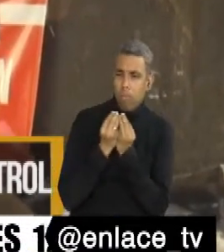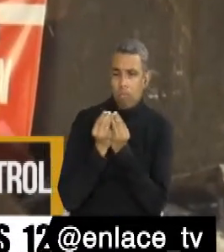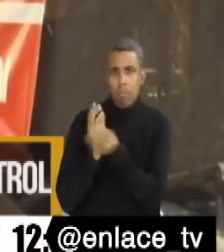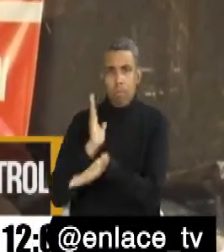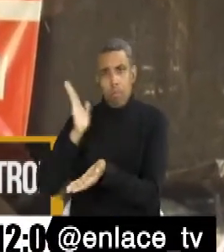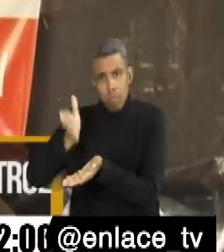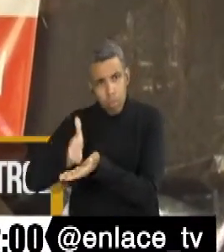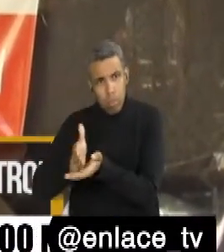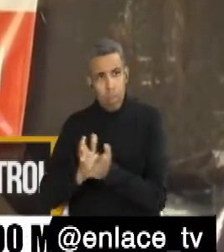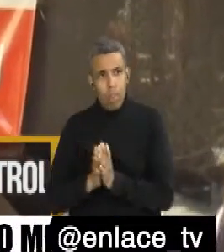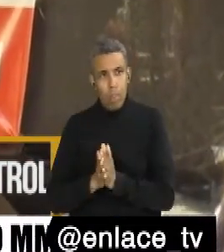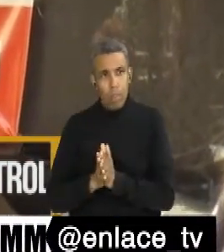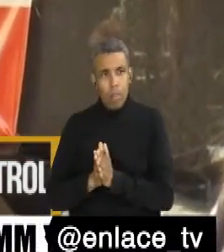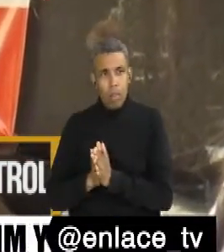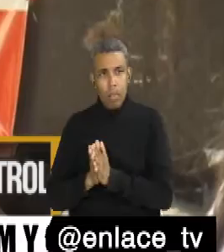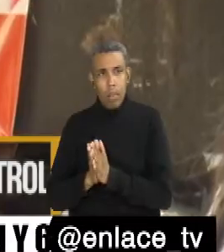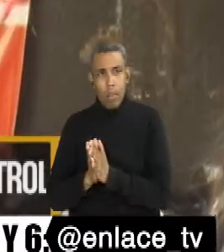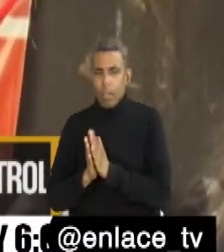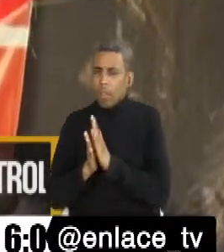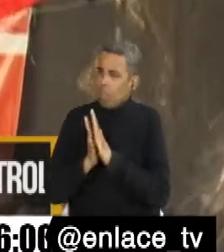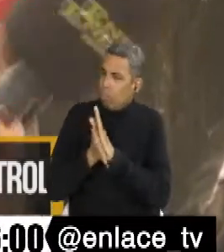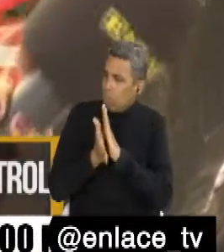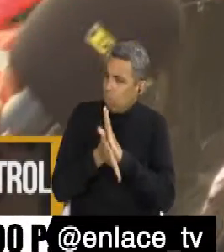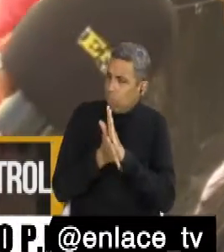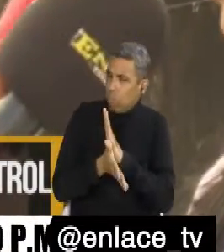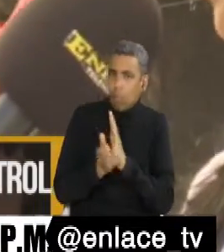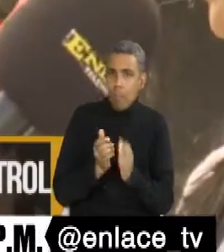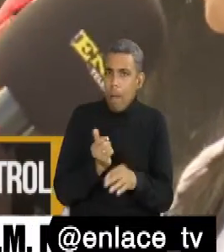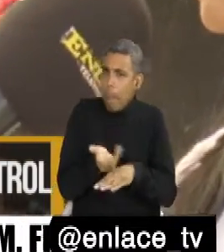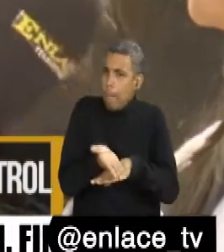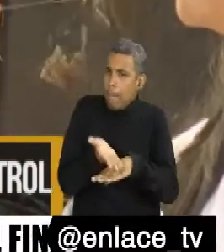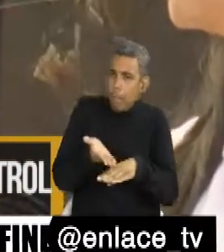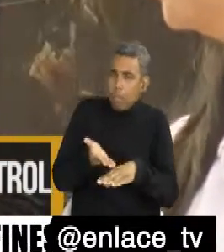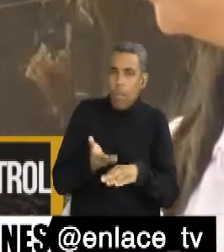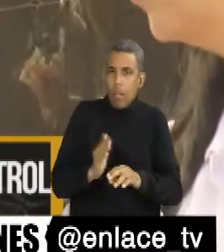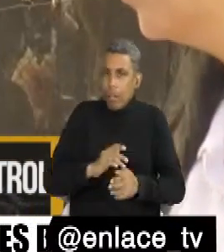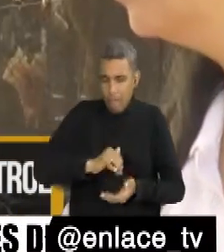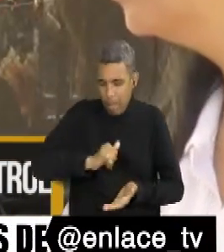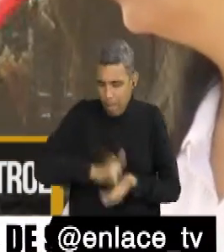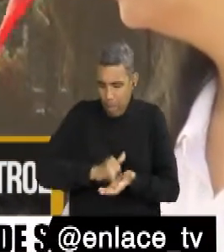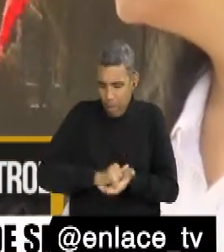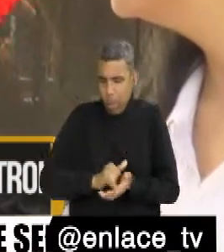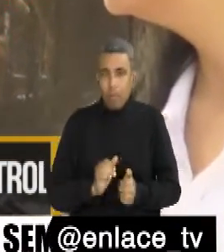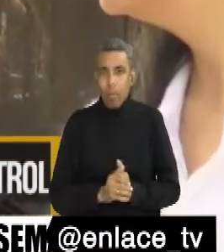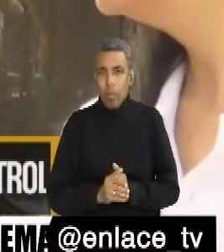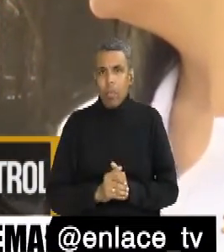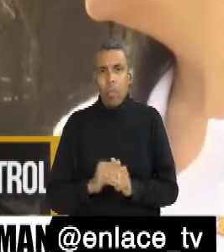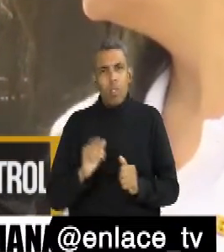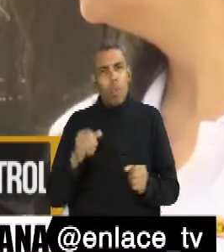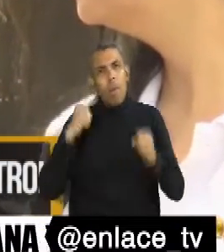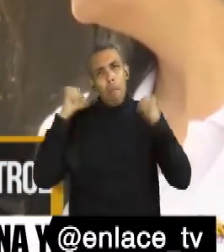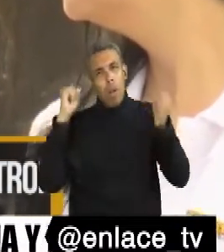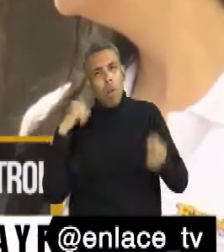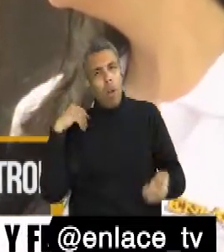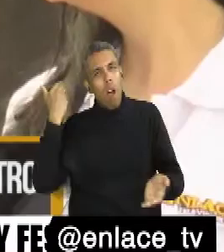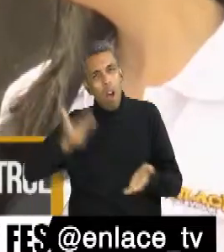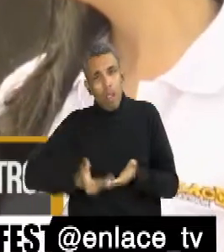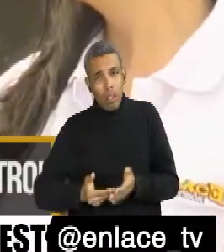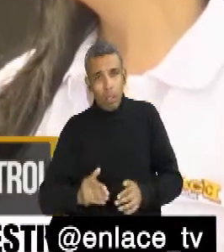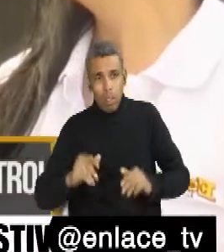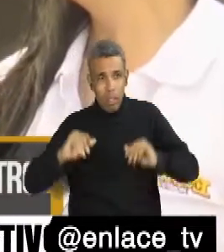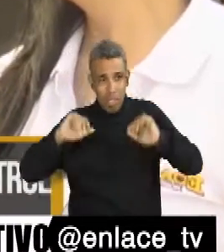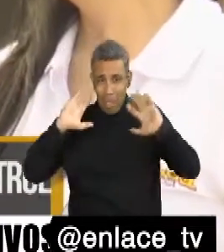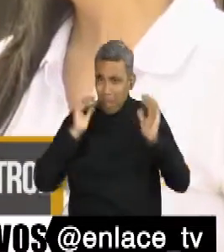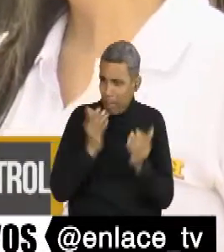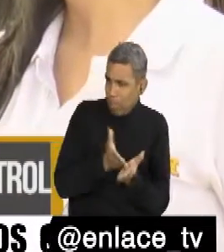expusimos nuestro planteamiento, lo mismo que le estamos diciendo a ustedes. ¿Hasta cuándo van a permanecer ustedes aquí? Nosotros vamos a permanecer indefinidamente hasta que